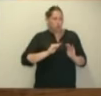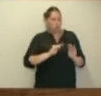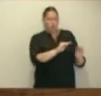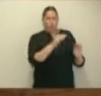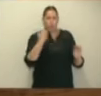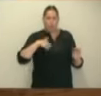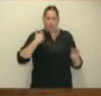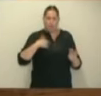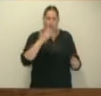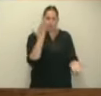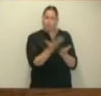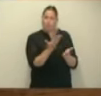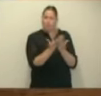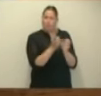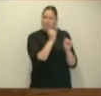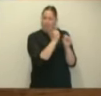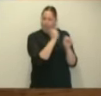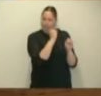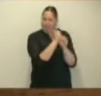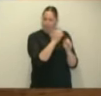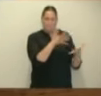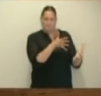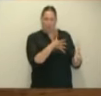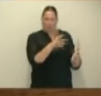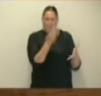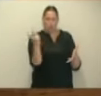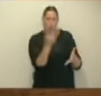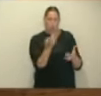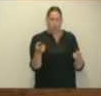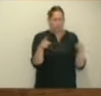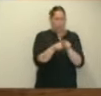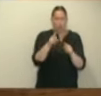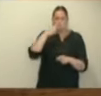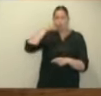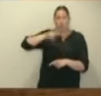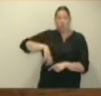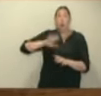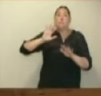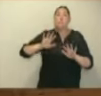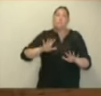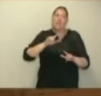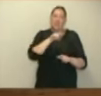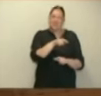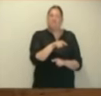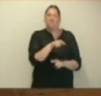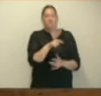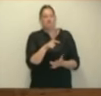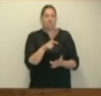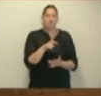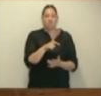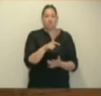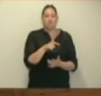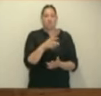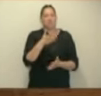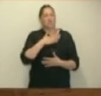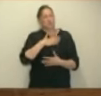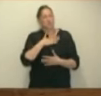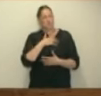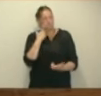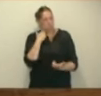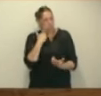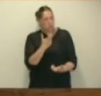en una propuesta similar. No obstante, esta afirmación resulta, a nuestro modo de ver, cuanto menos